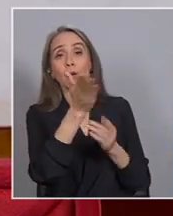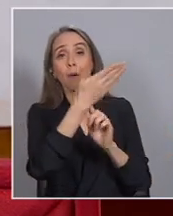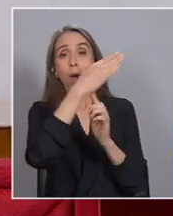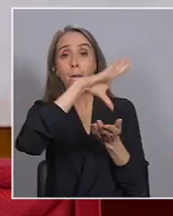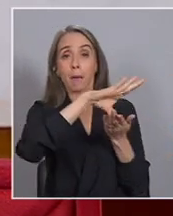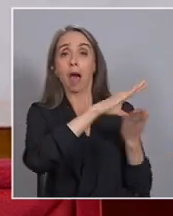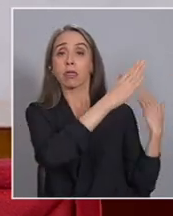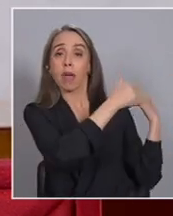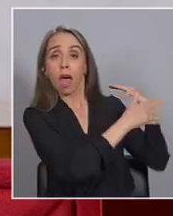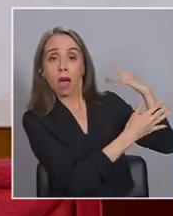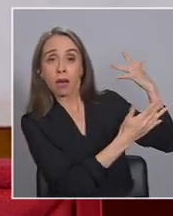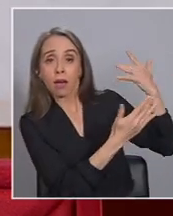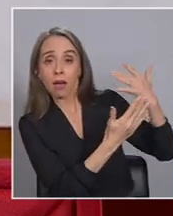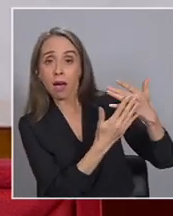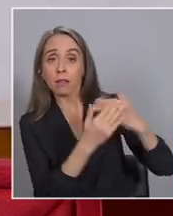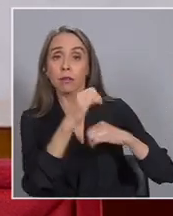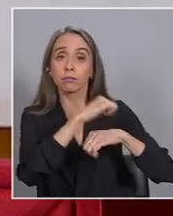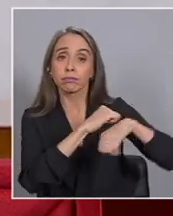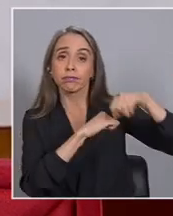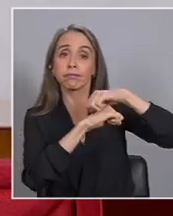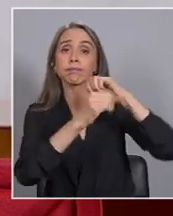construyeron quienes nos antecedieron.